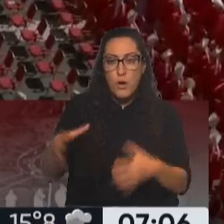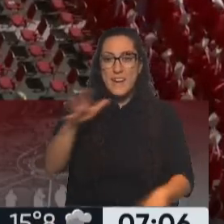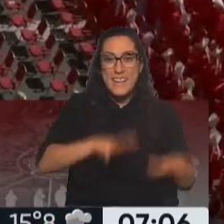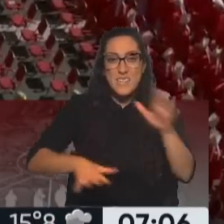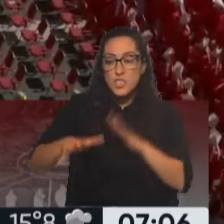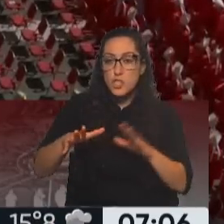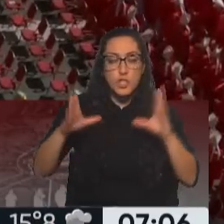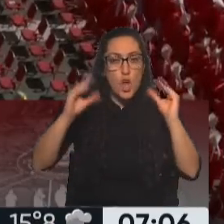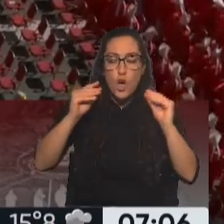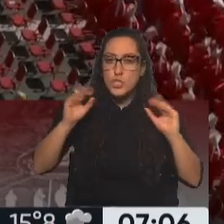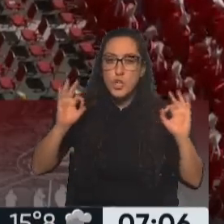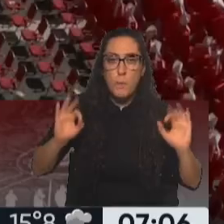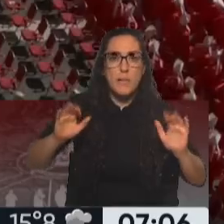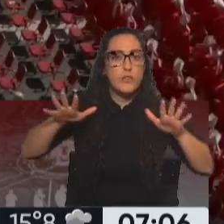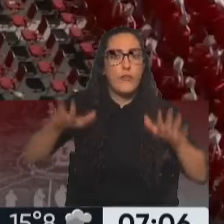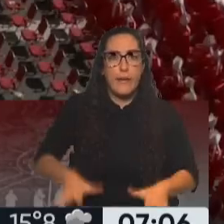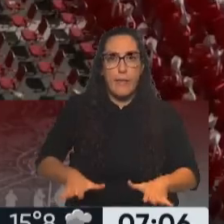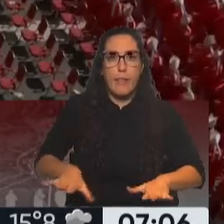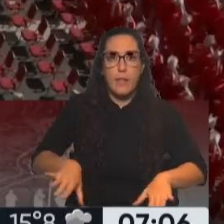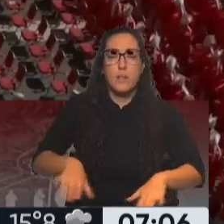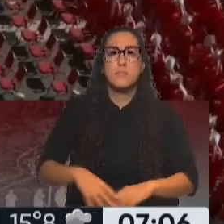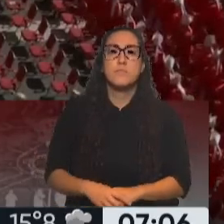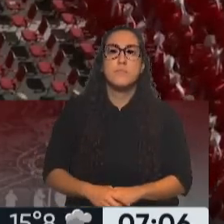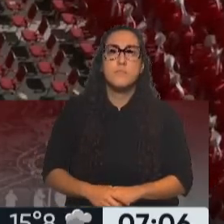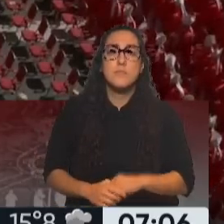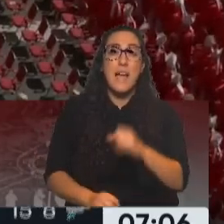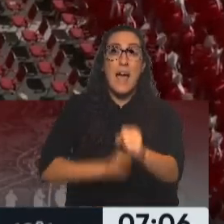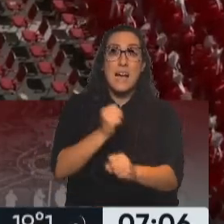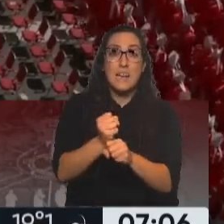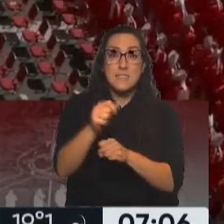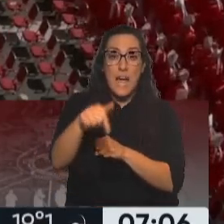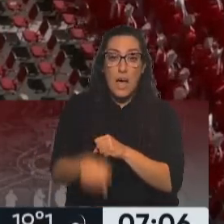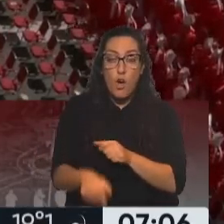durante toda la noche, pero recién ahora se está